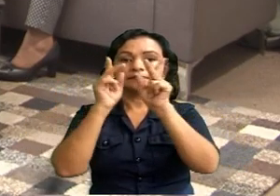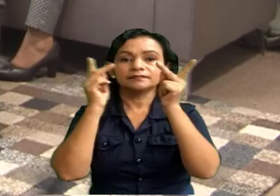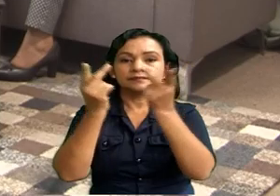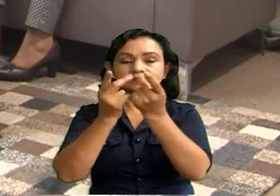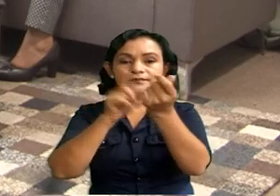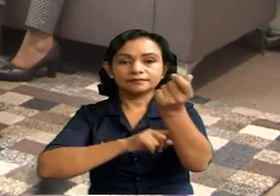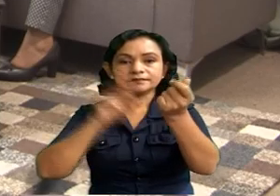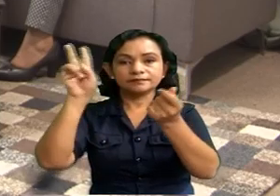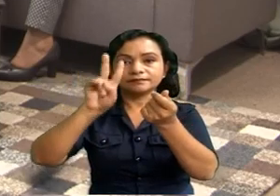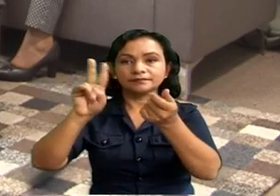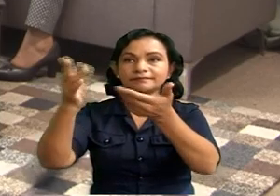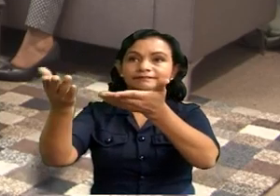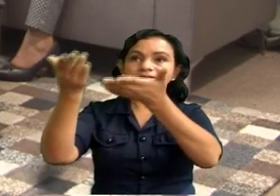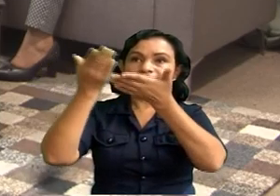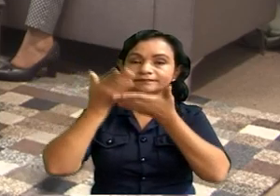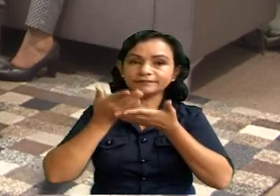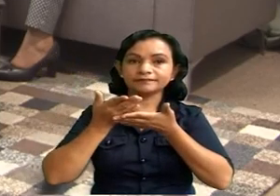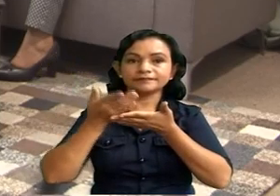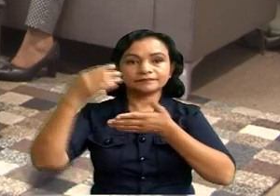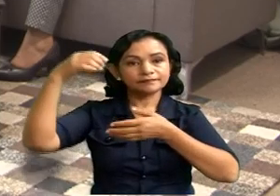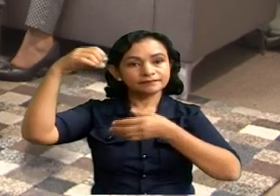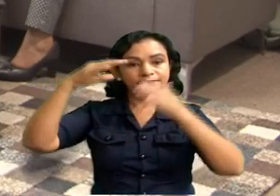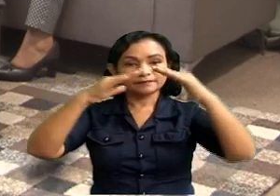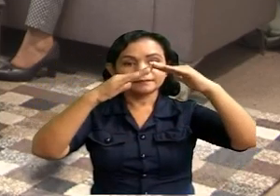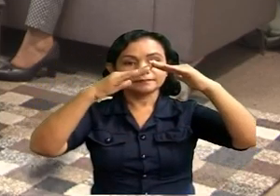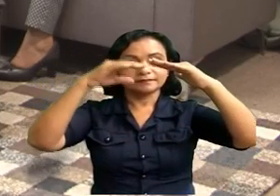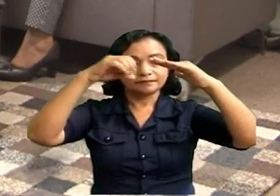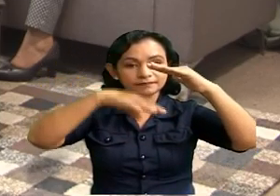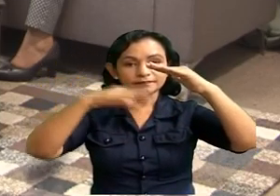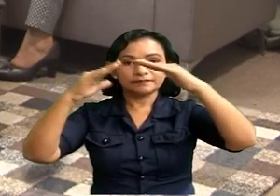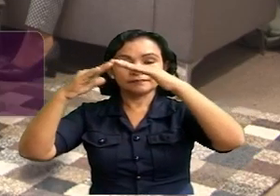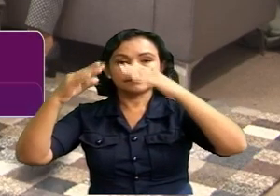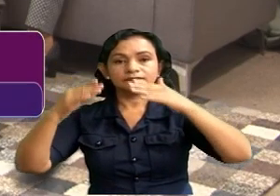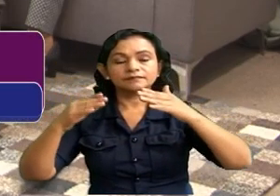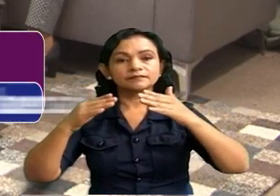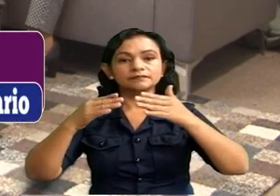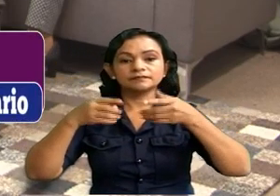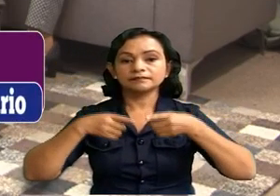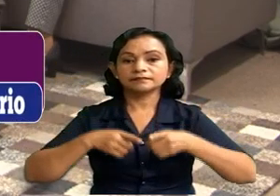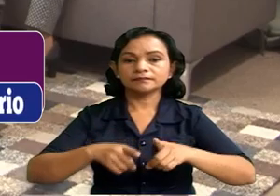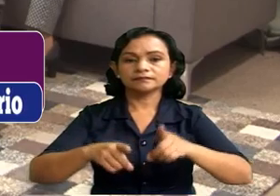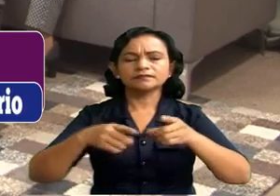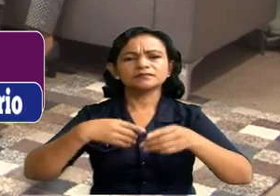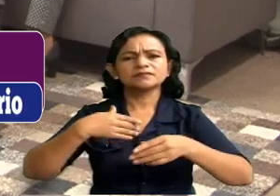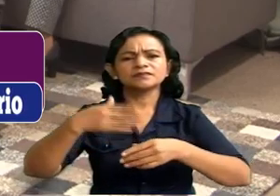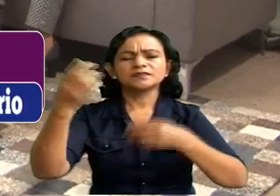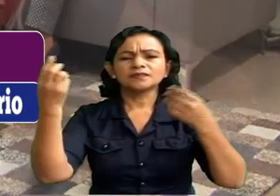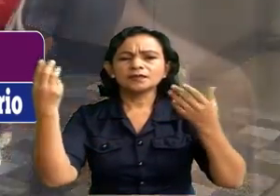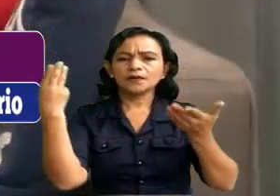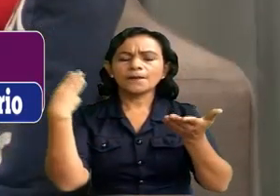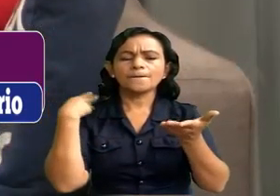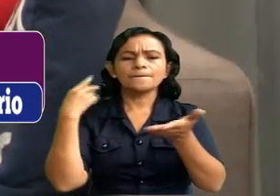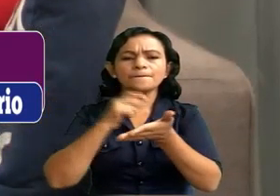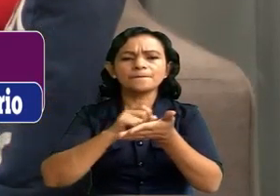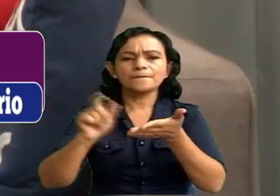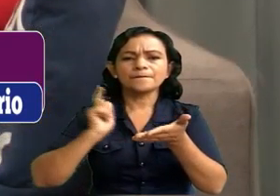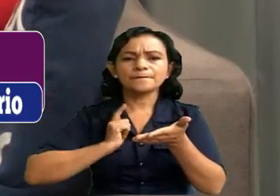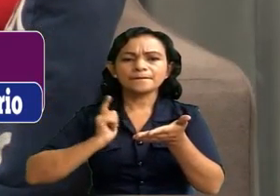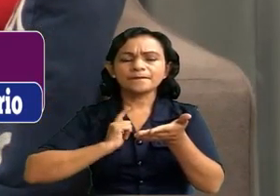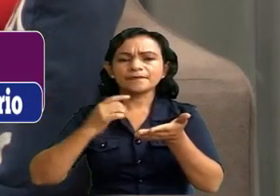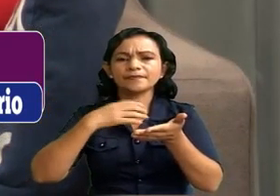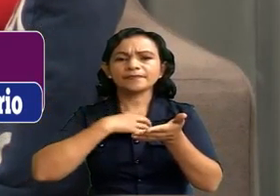y llega la luz. Llegan las viviendas dignas. Cuando un maestro tenía opción para ir a tener